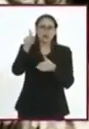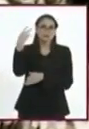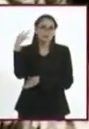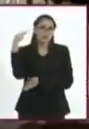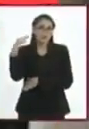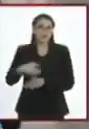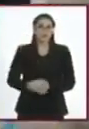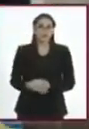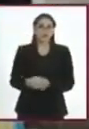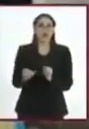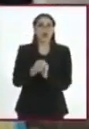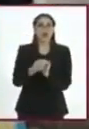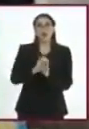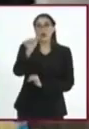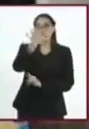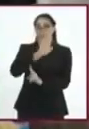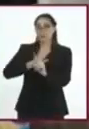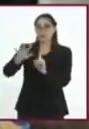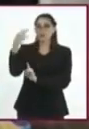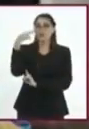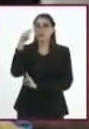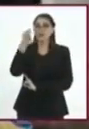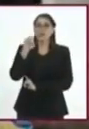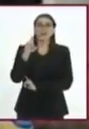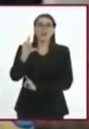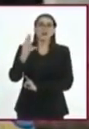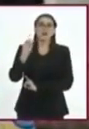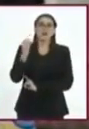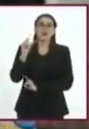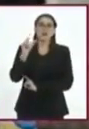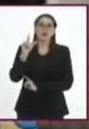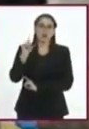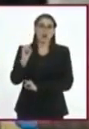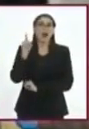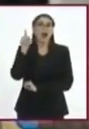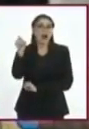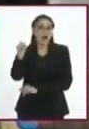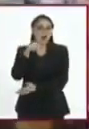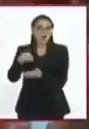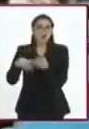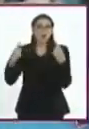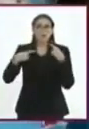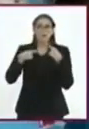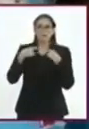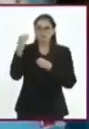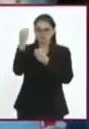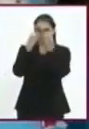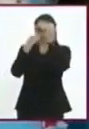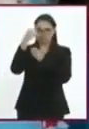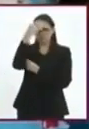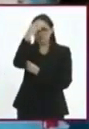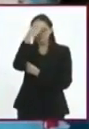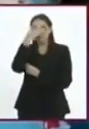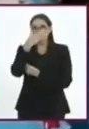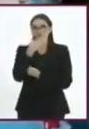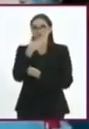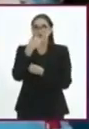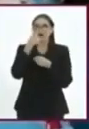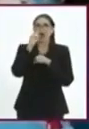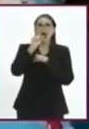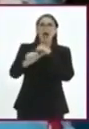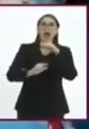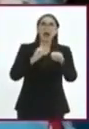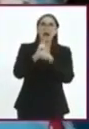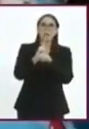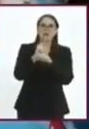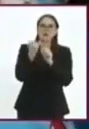como el de la comunidad veracruzana de El Coyolillo, donde las personas se disfrazan con máscaras de figuras de animales y danzan al